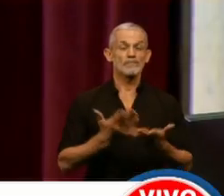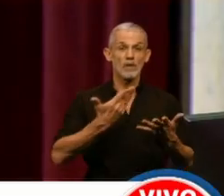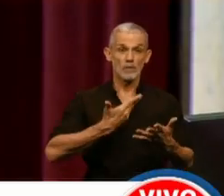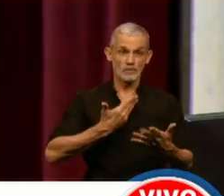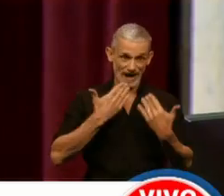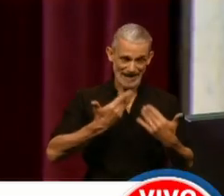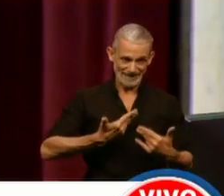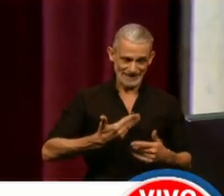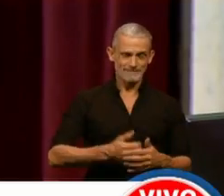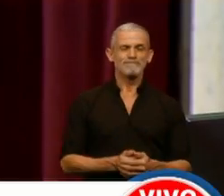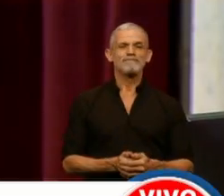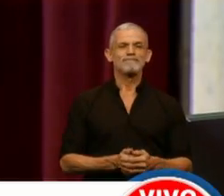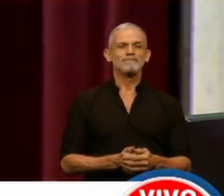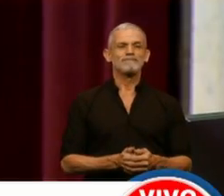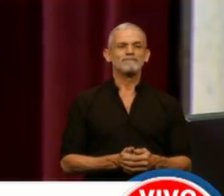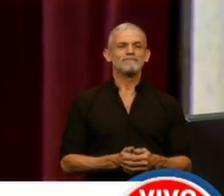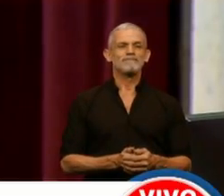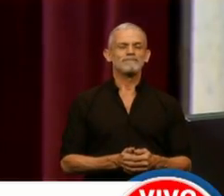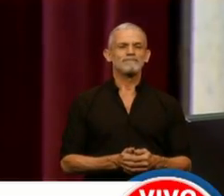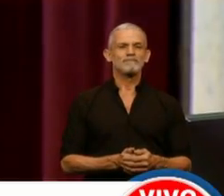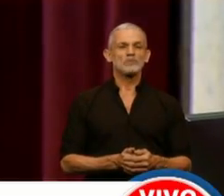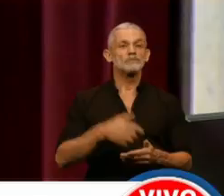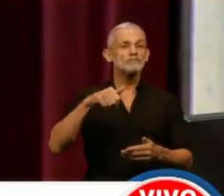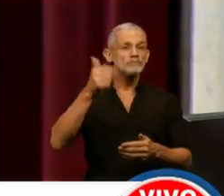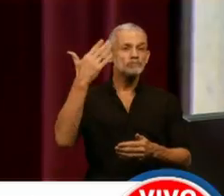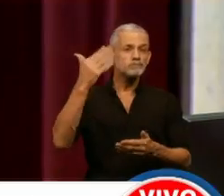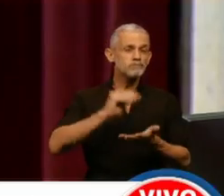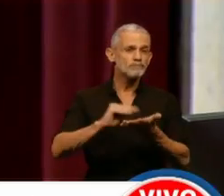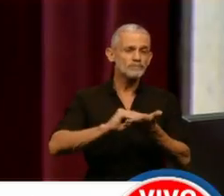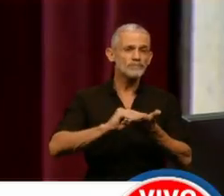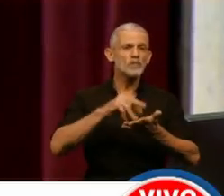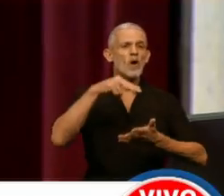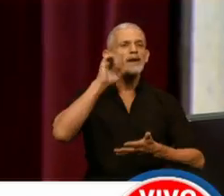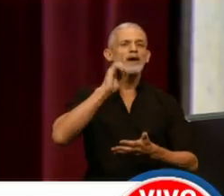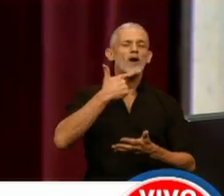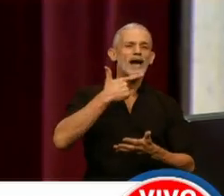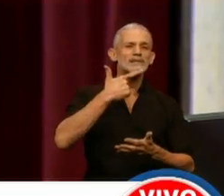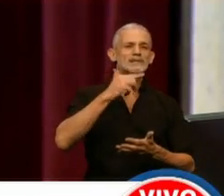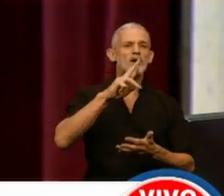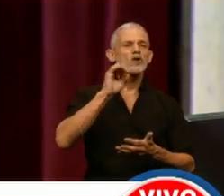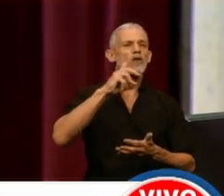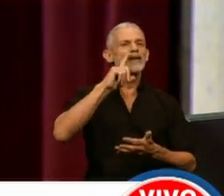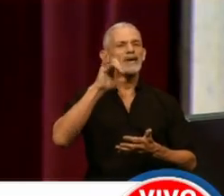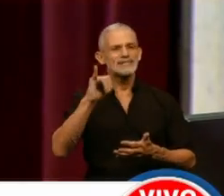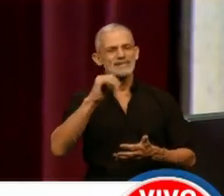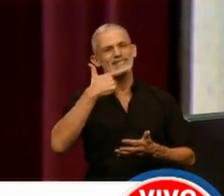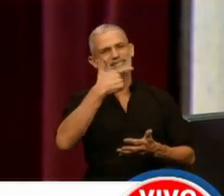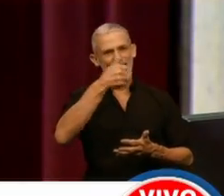gracias diputada tiene la palabra el diputado nicolás rodríguez saa